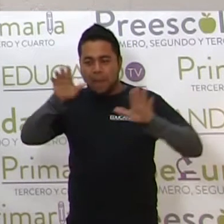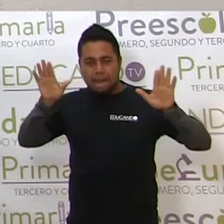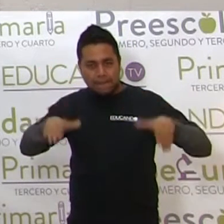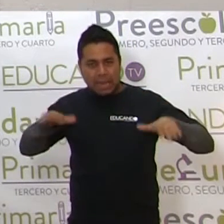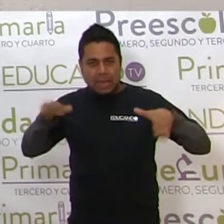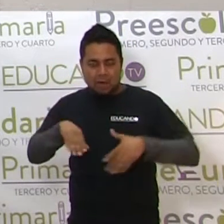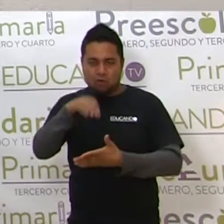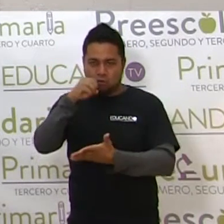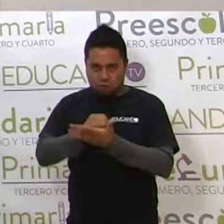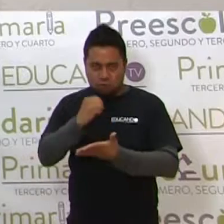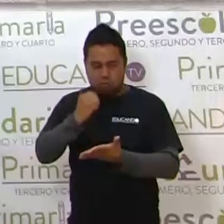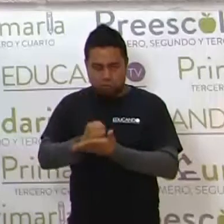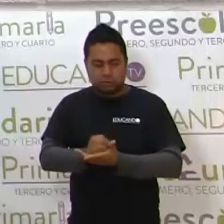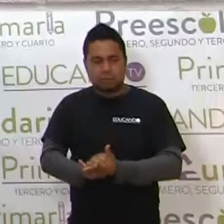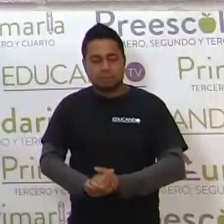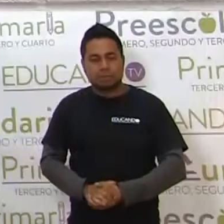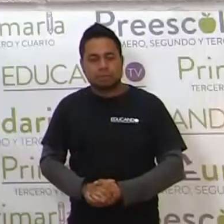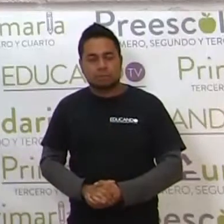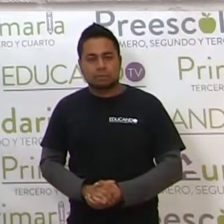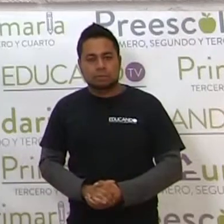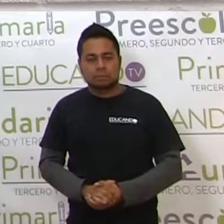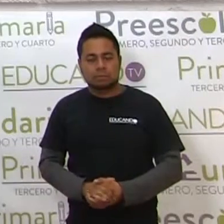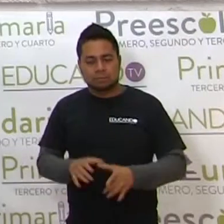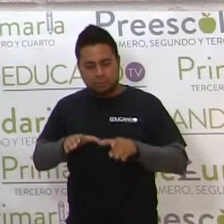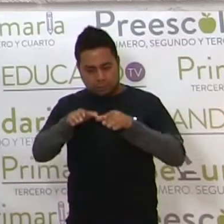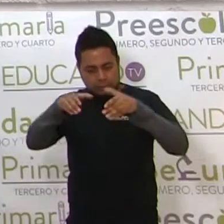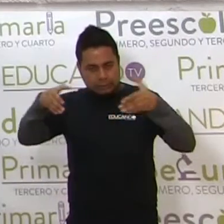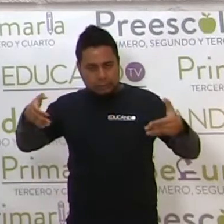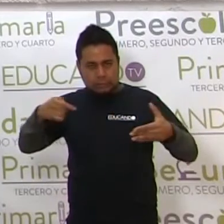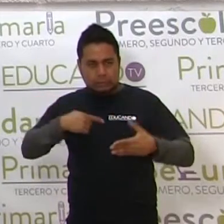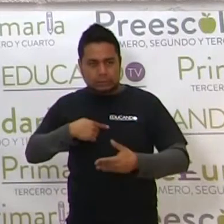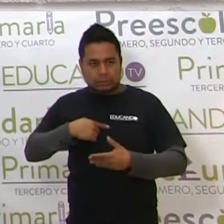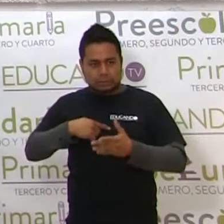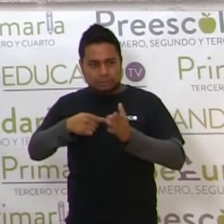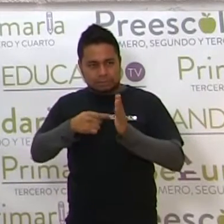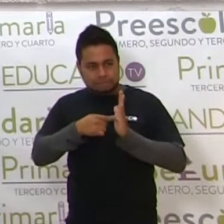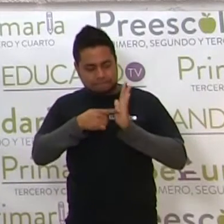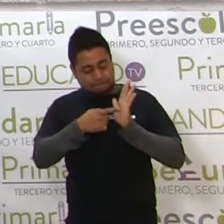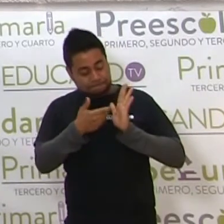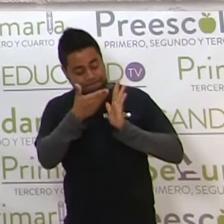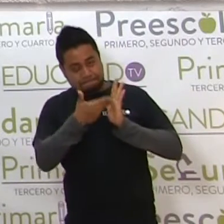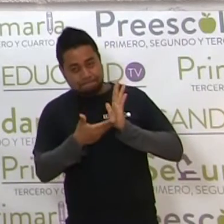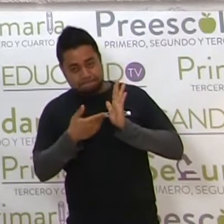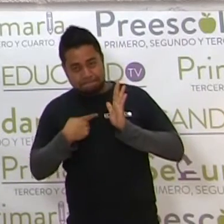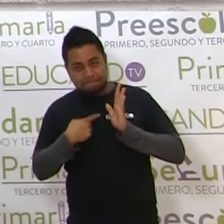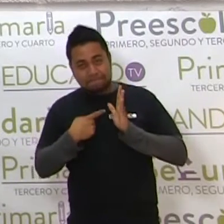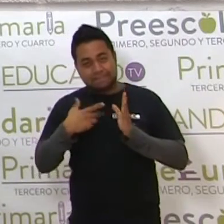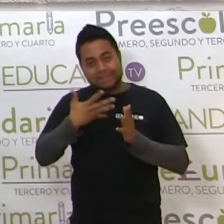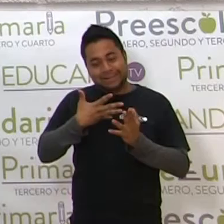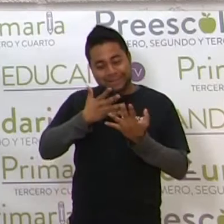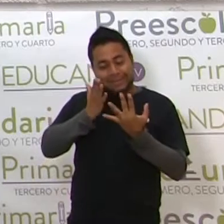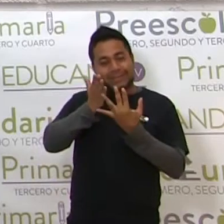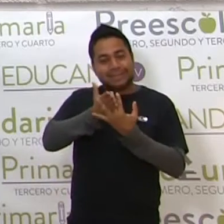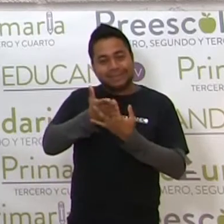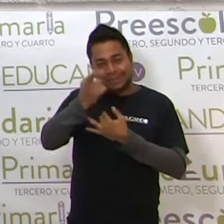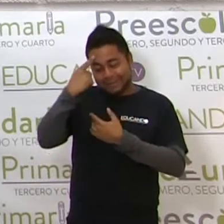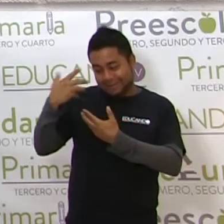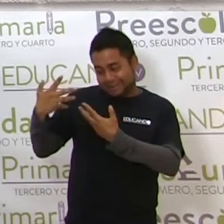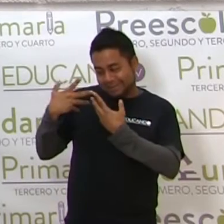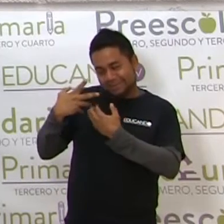con los cuentos de los hermanos gm quiero presumir que ahora sí traje mi separador para que no me